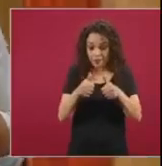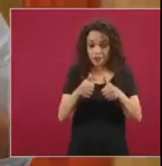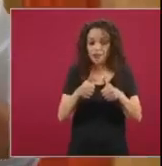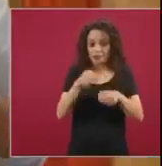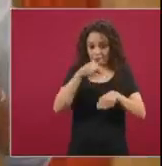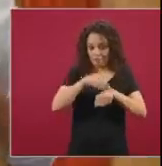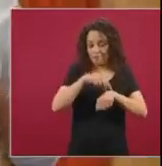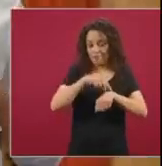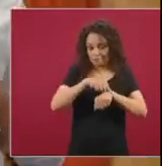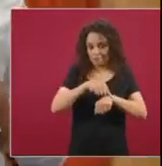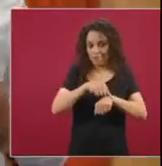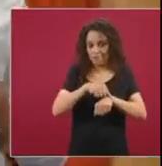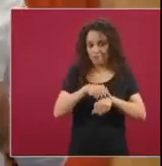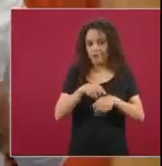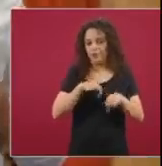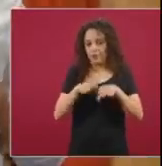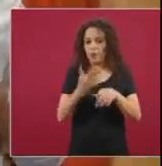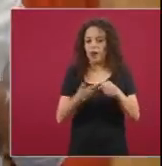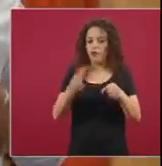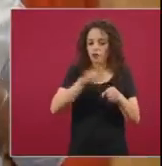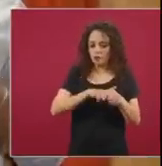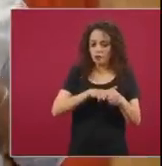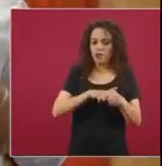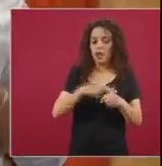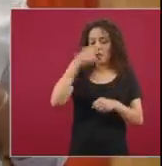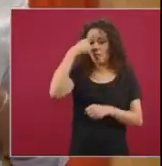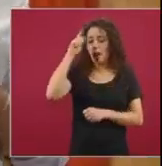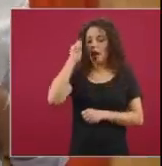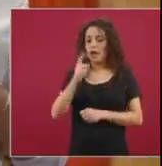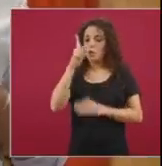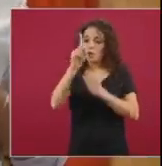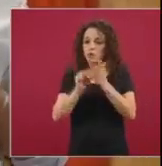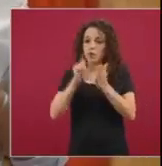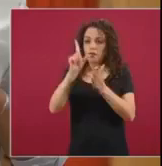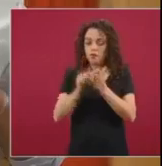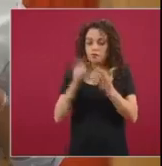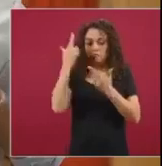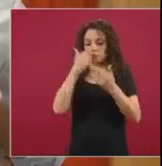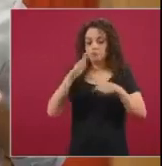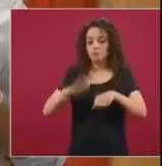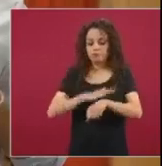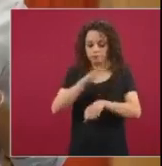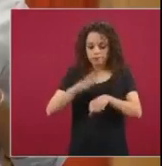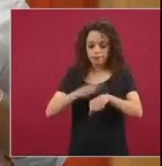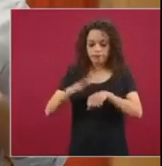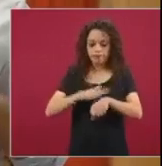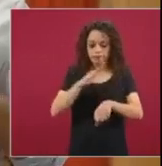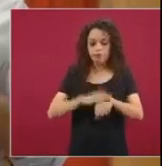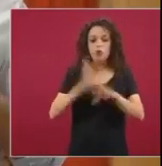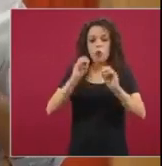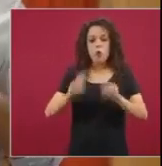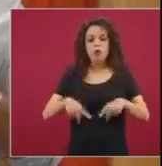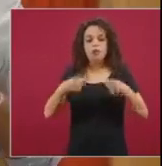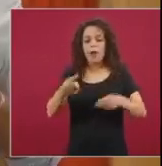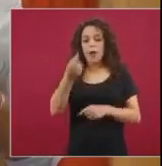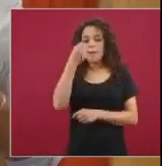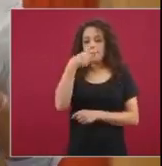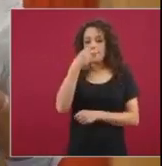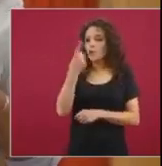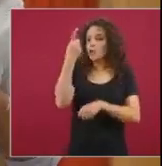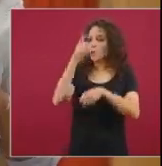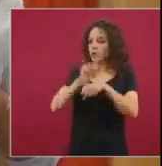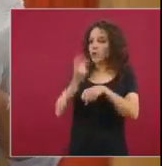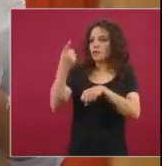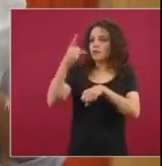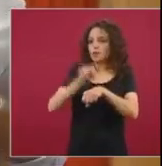la evaluación clínica mensual que les comentaba o la administración del medicamento semanal con un horario en específico o que